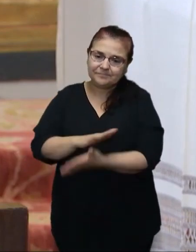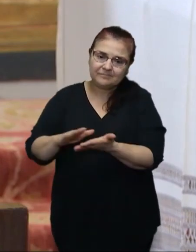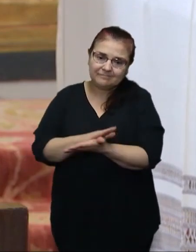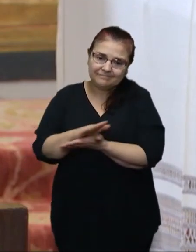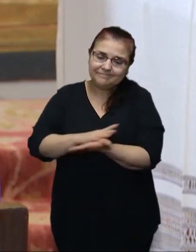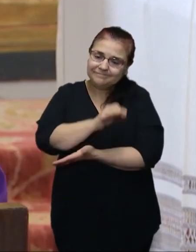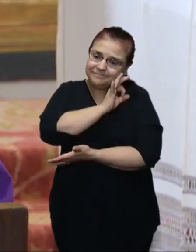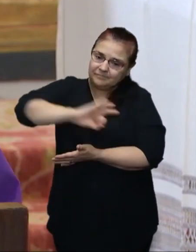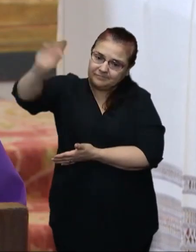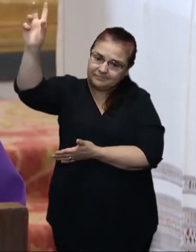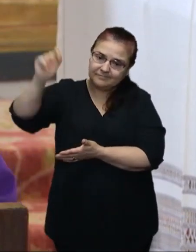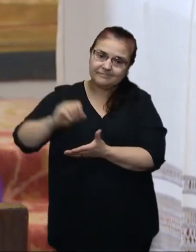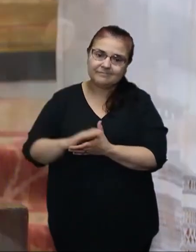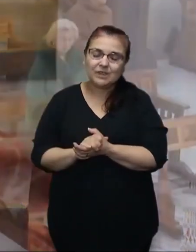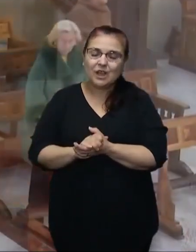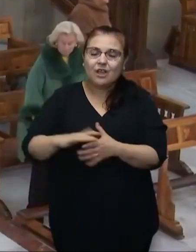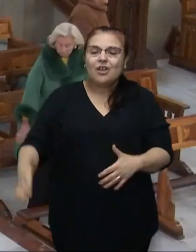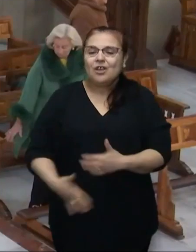Palabra del Señor.